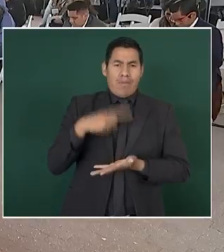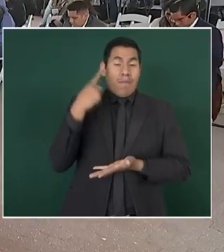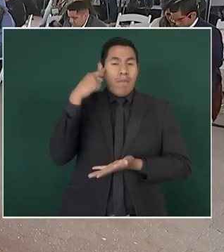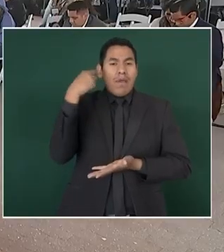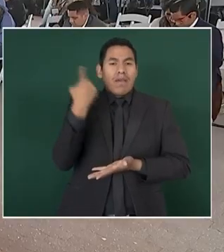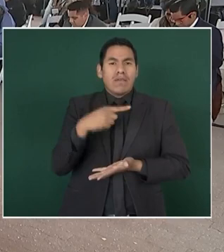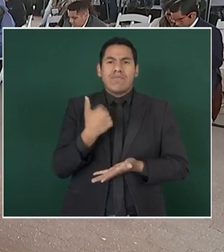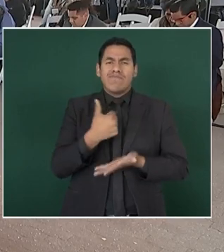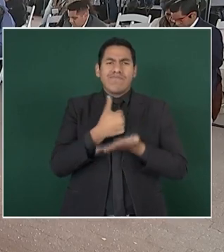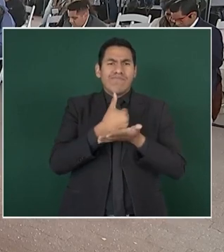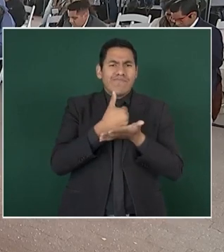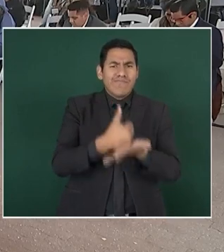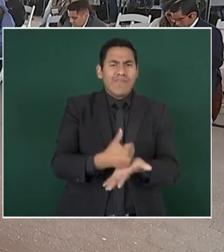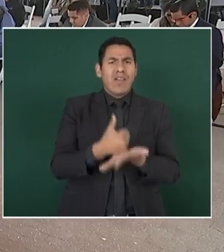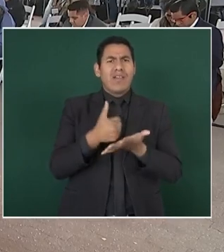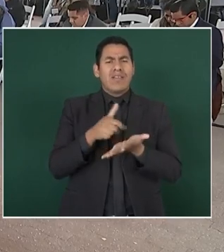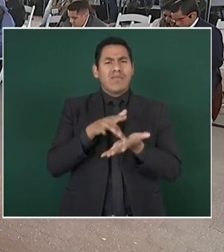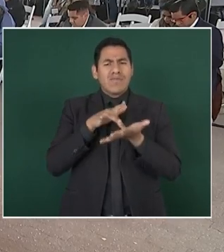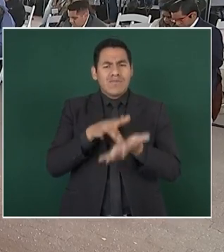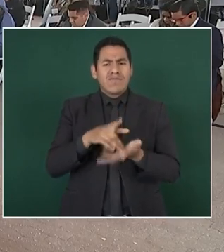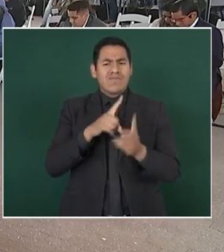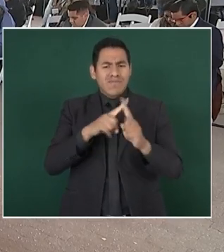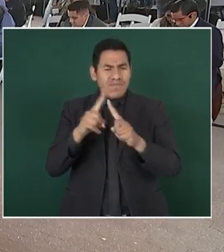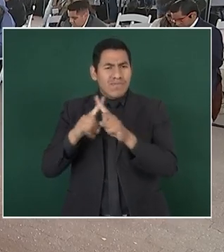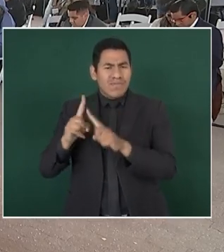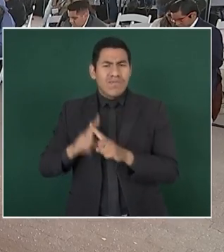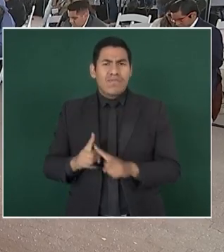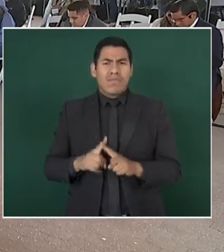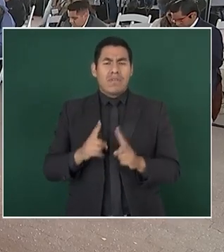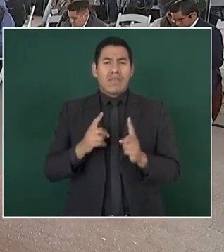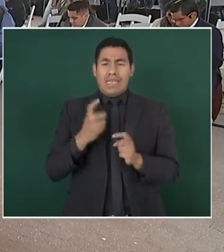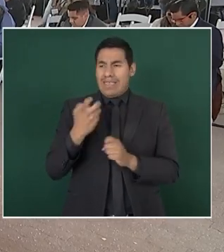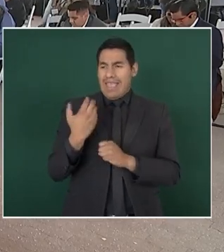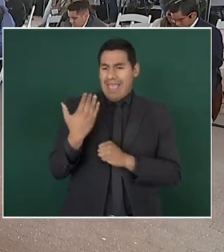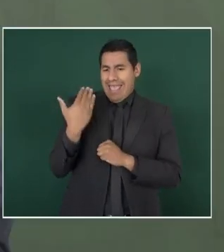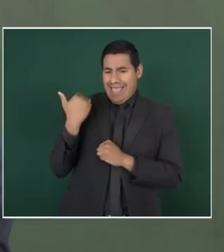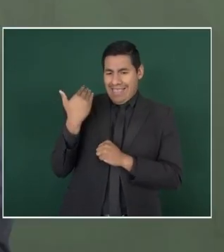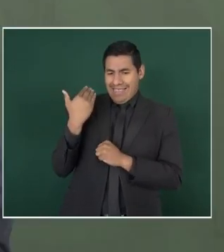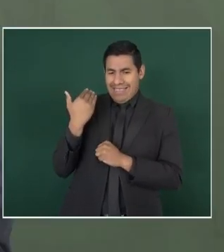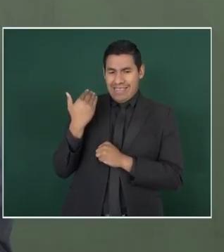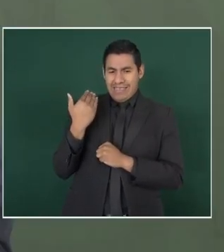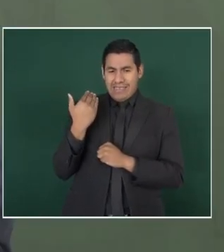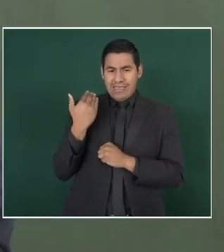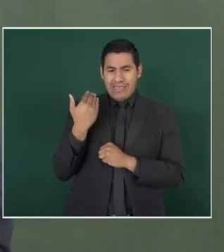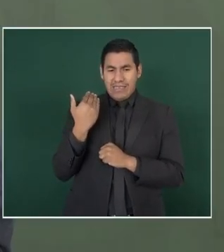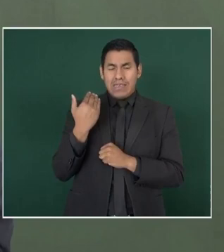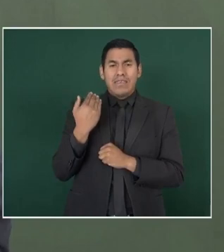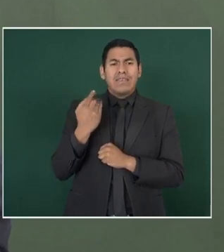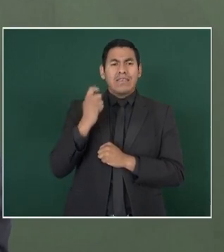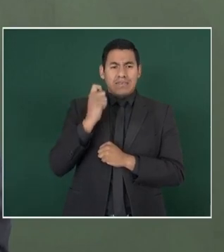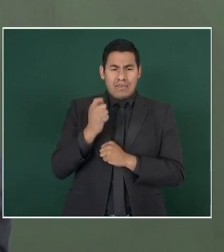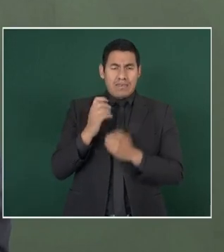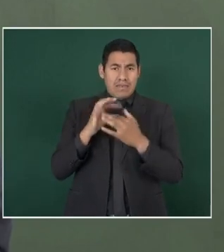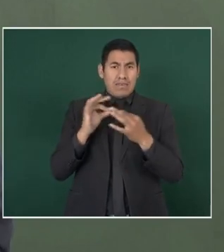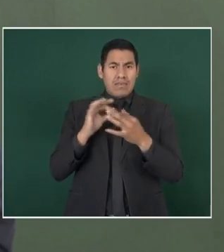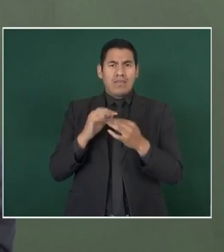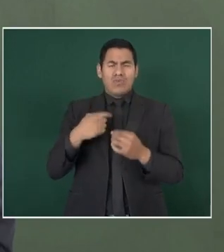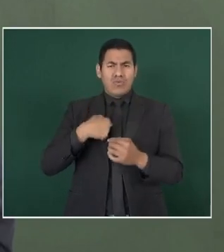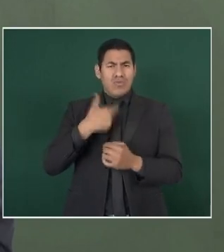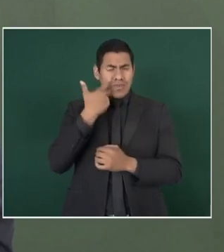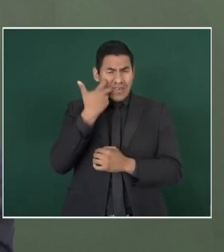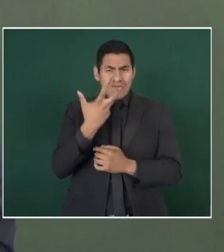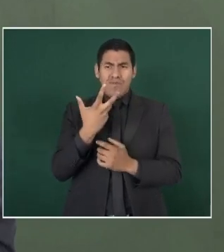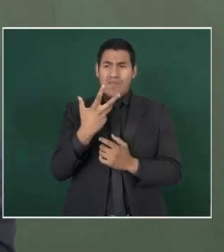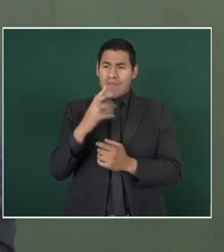para apoyar. Y el general lo mencionó, vamos a reforzar